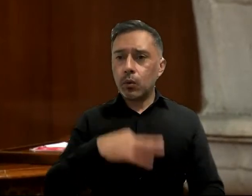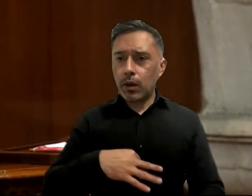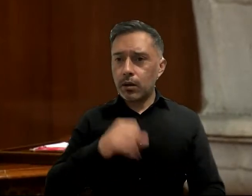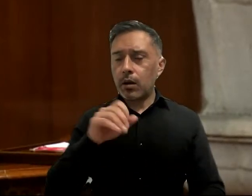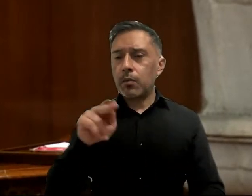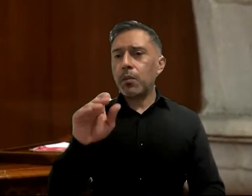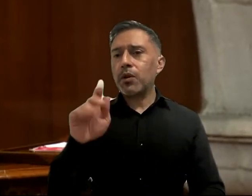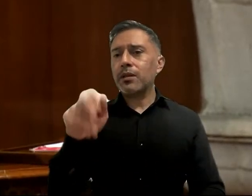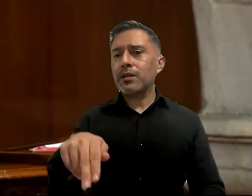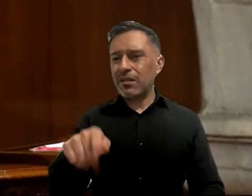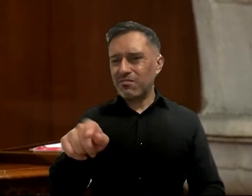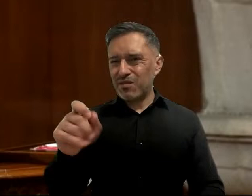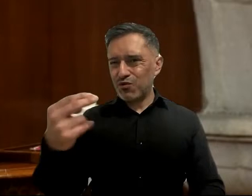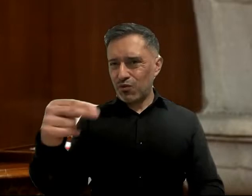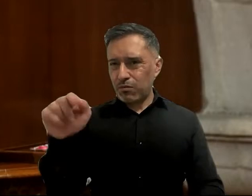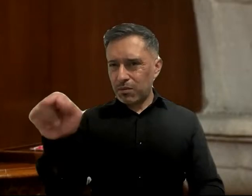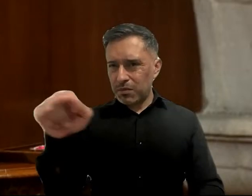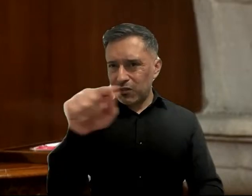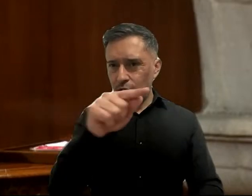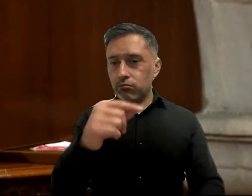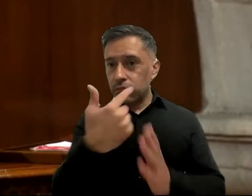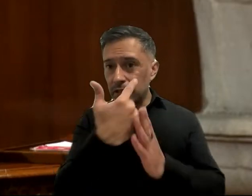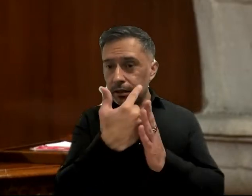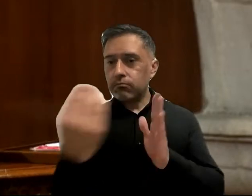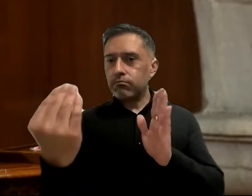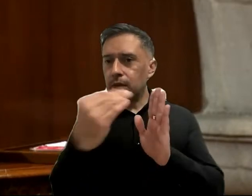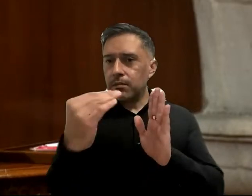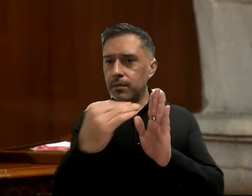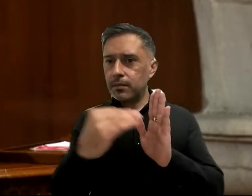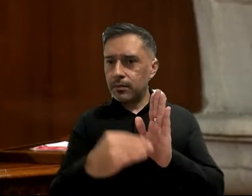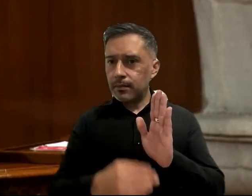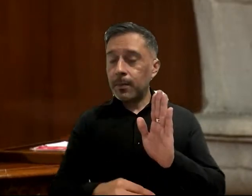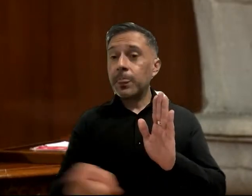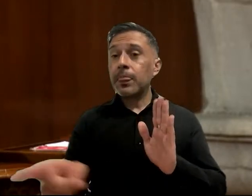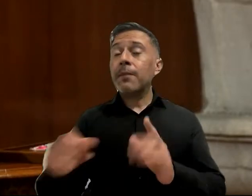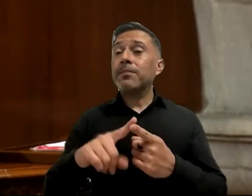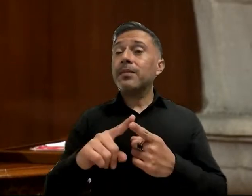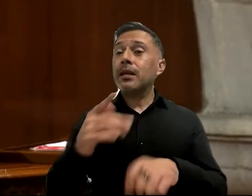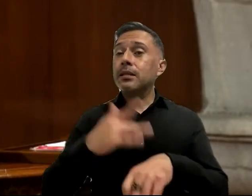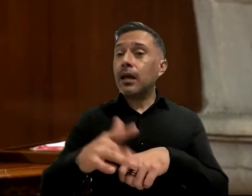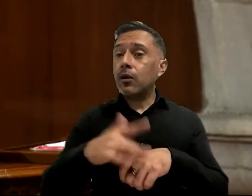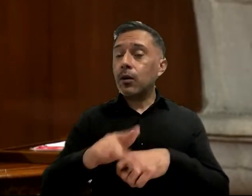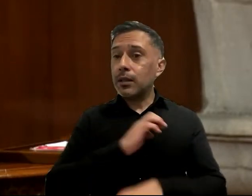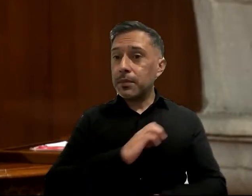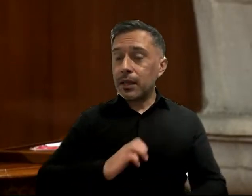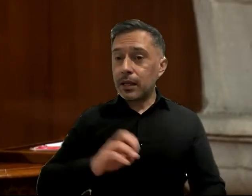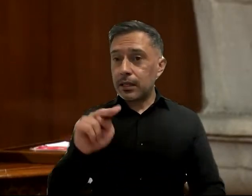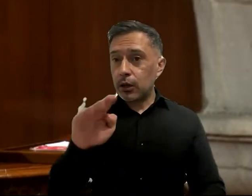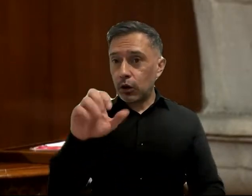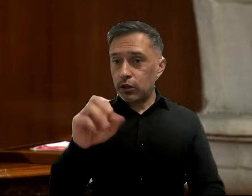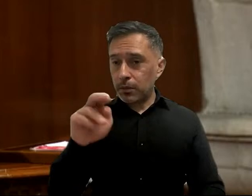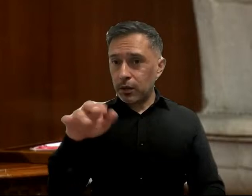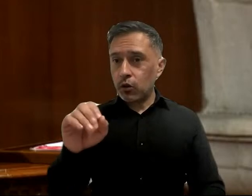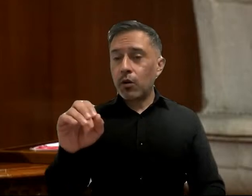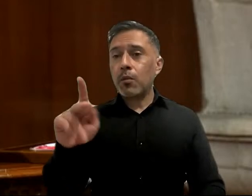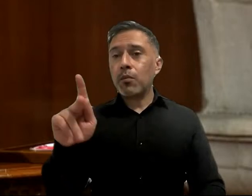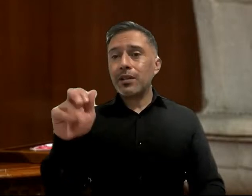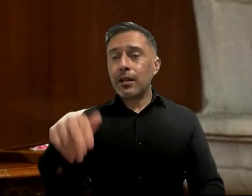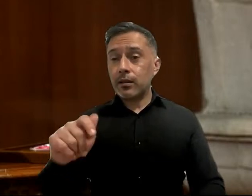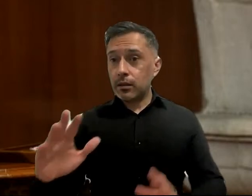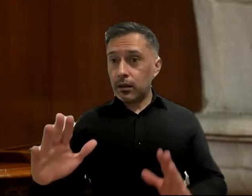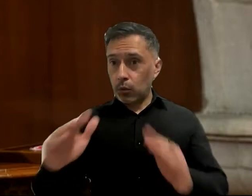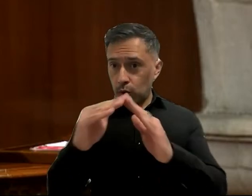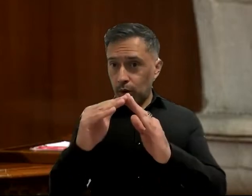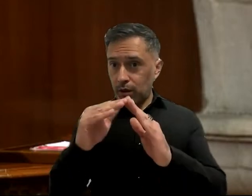Polotitlán a ese catálogo. Si bien Chalco, Ecatepec, Nicolás Romero, Polotitlán y Teotihuacán